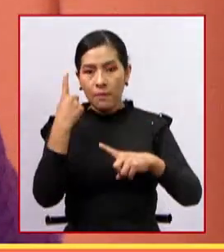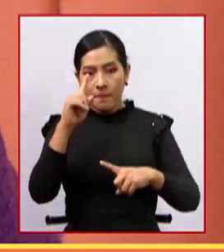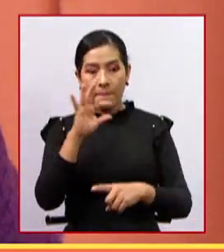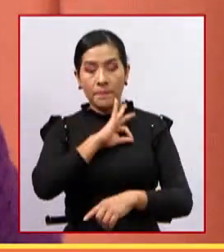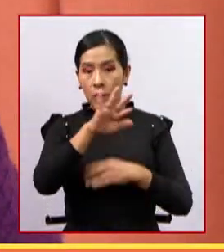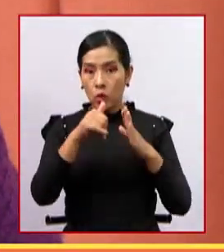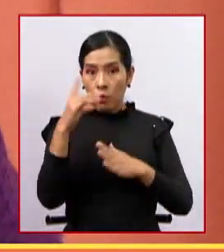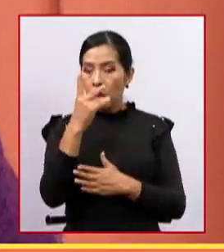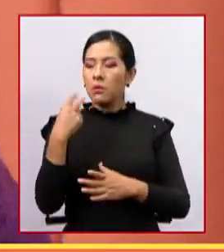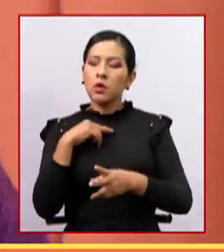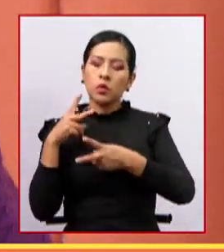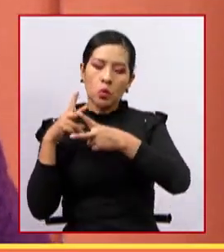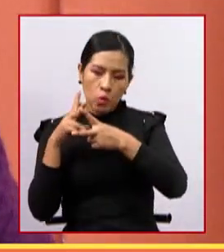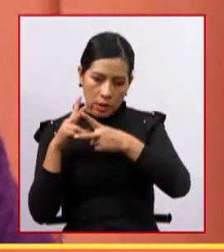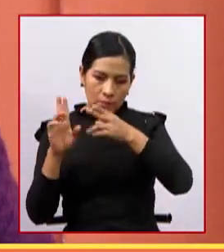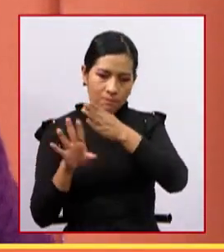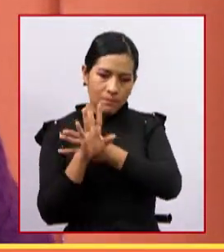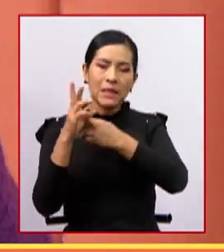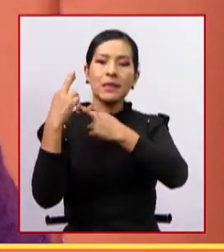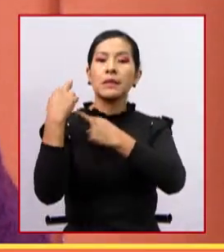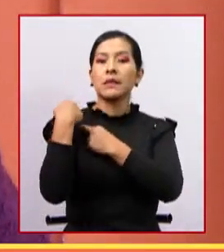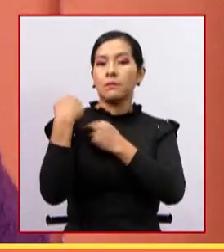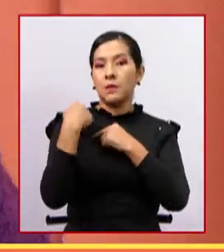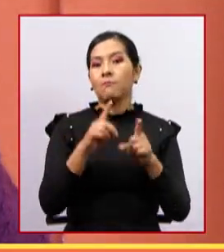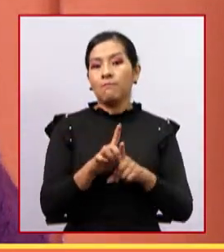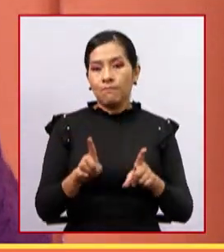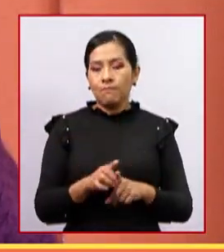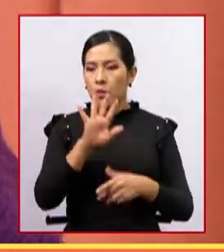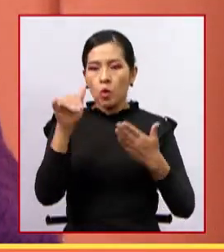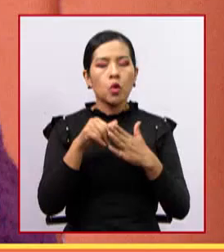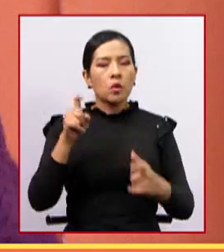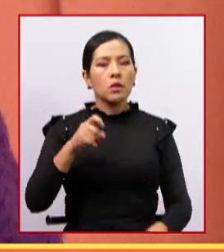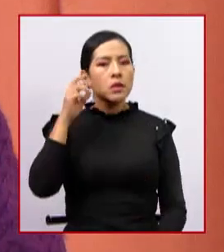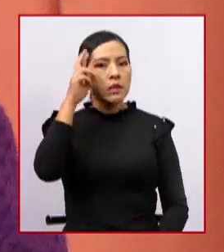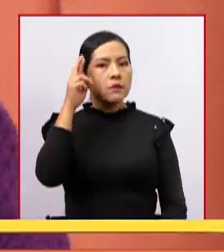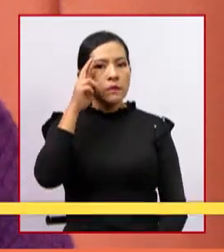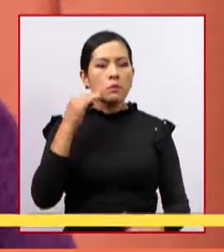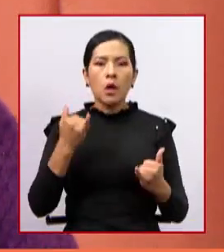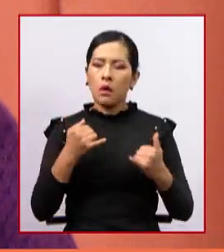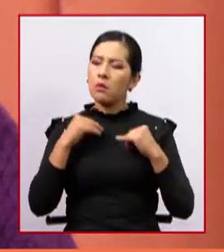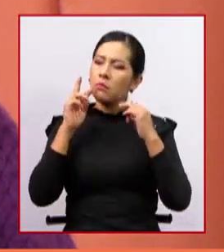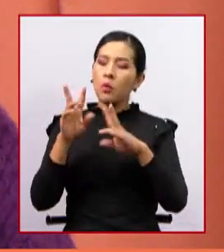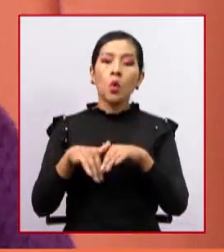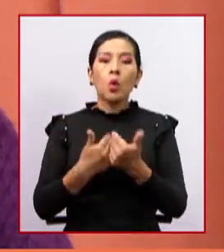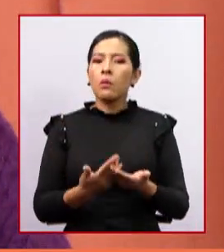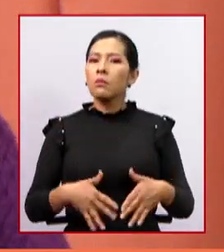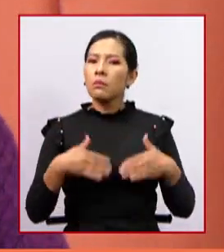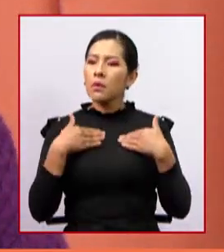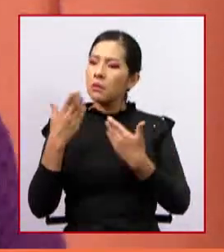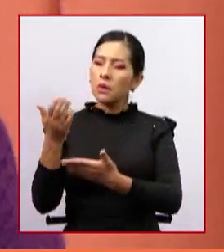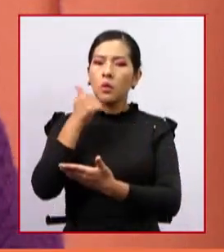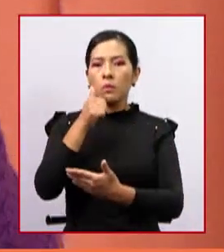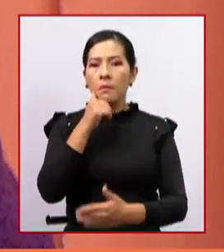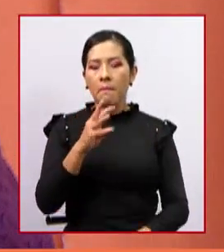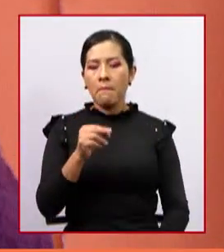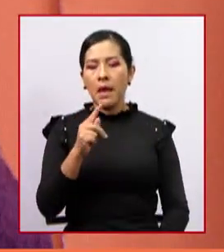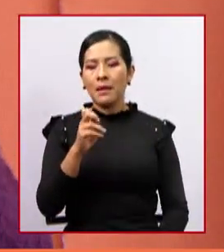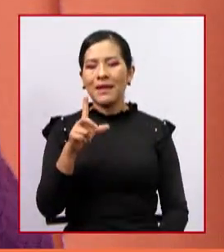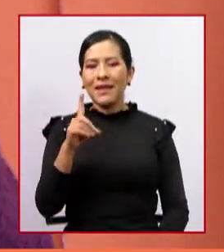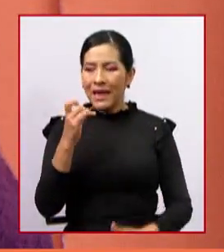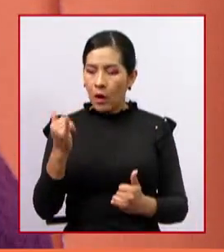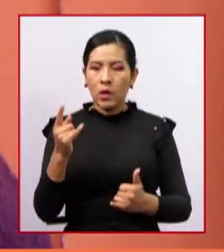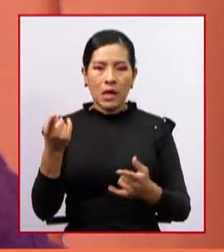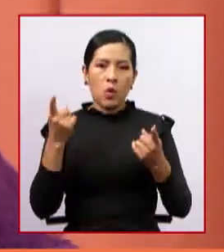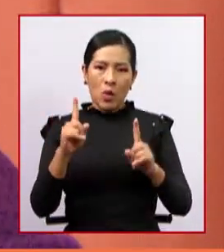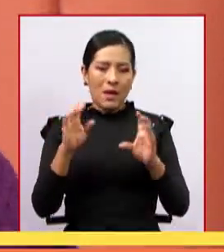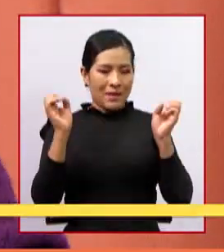yo creo que esto tiene que llamarnos un poco a la reflexión también de cómo vive doña Matilde en el día a día cuando no está en el momento